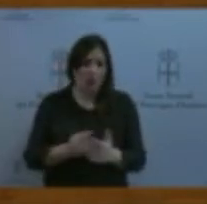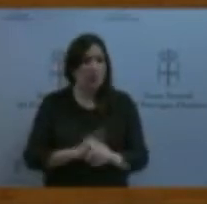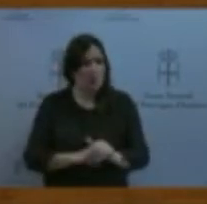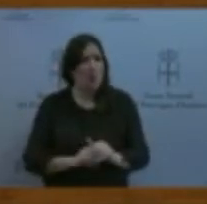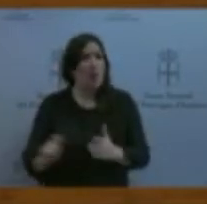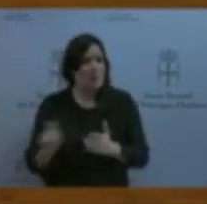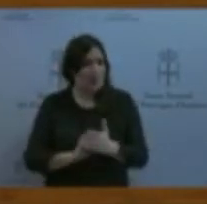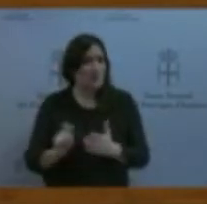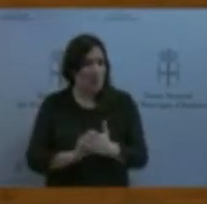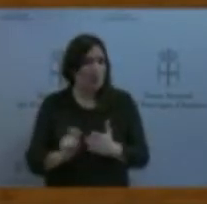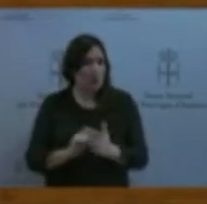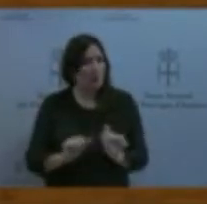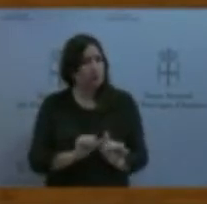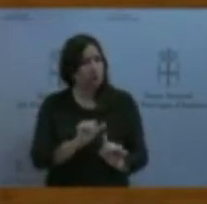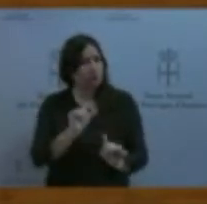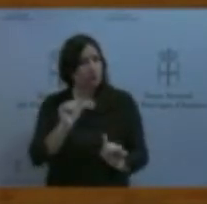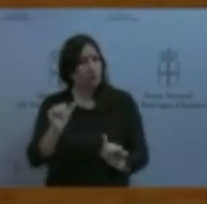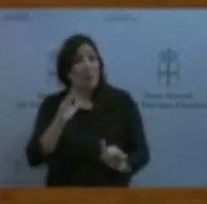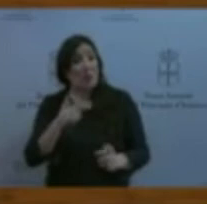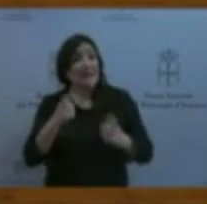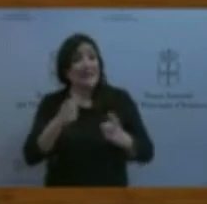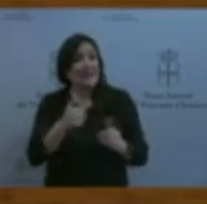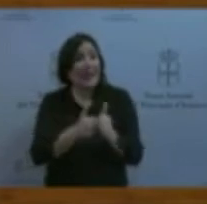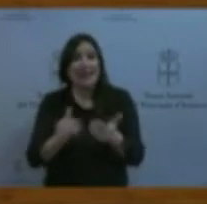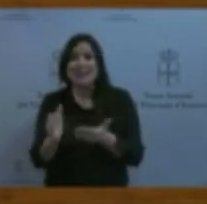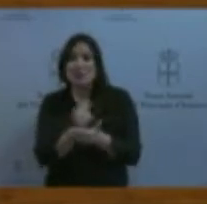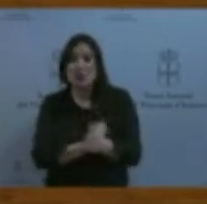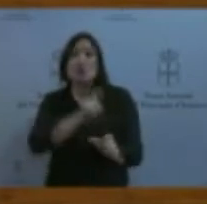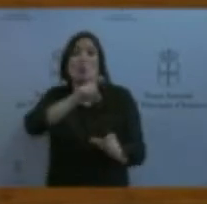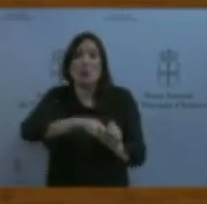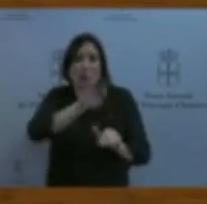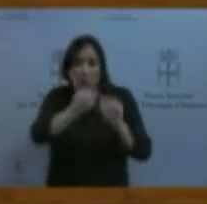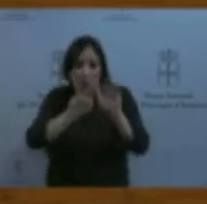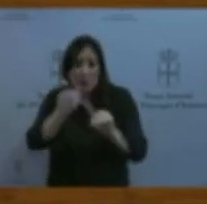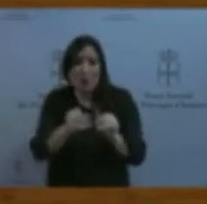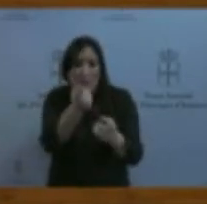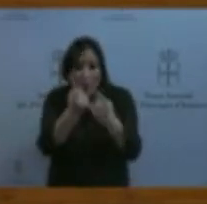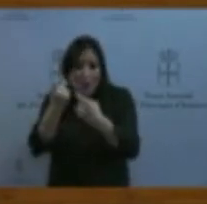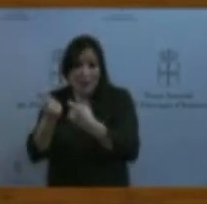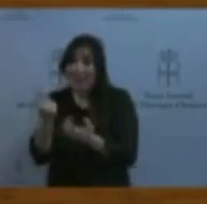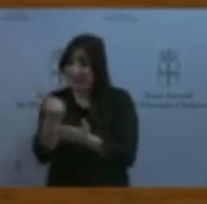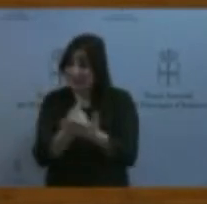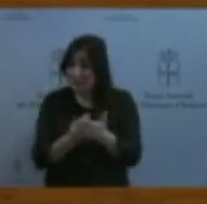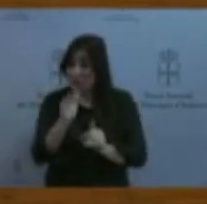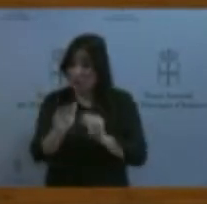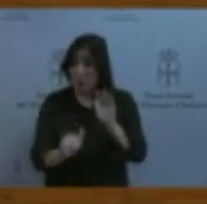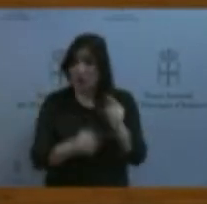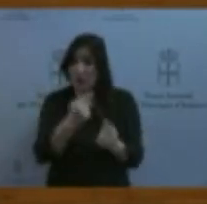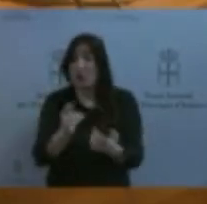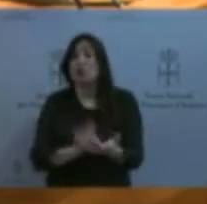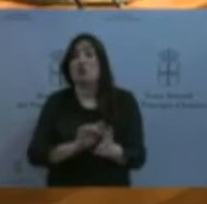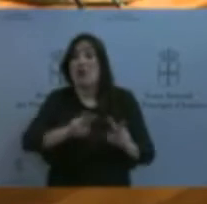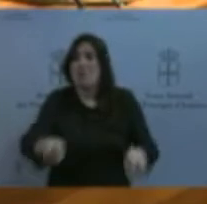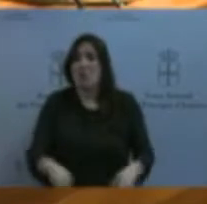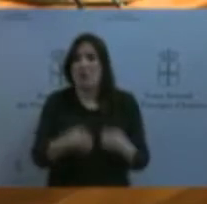agentes implicados. El diseño de cada una de estas convocatorias, cuando se producen modificaciones de las bases, también han tardado